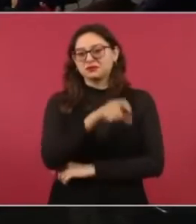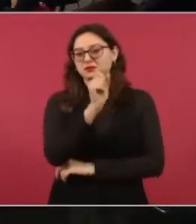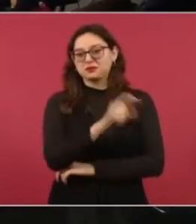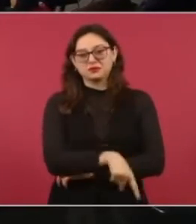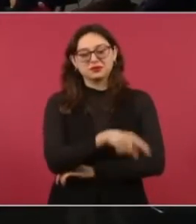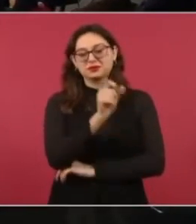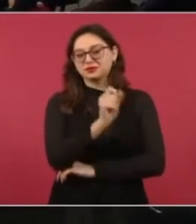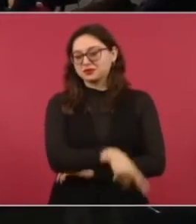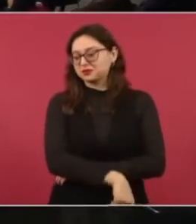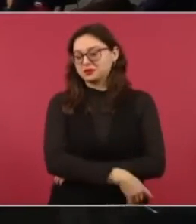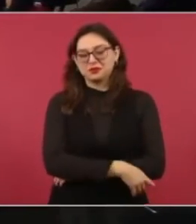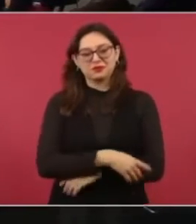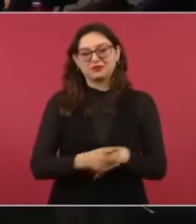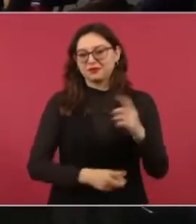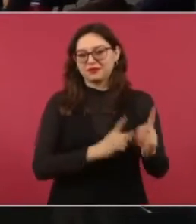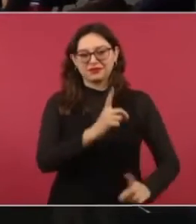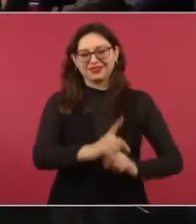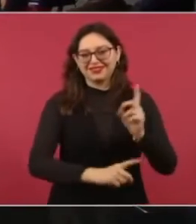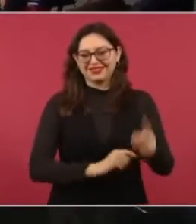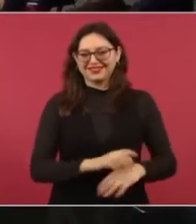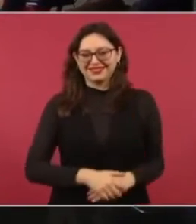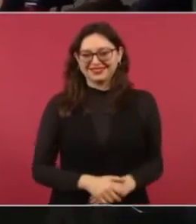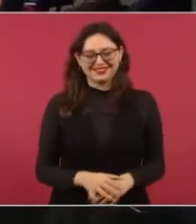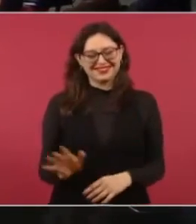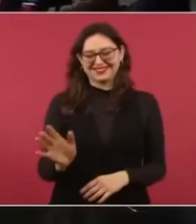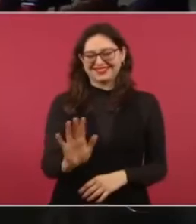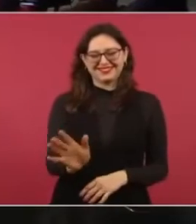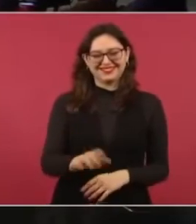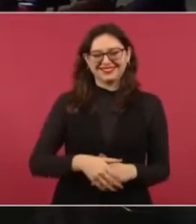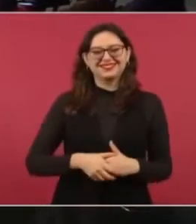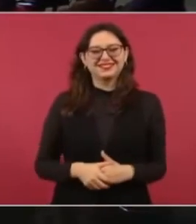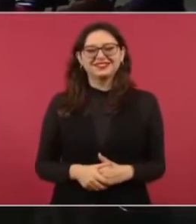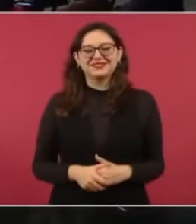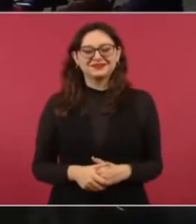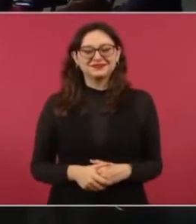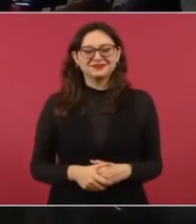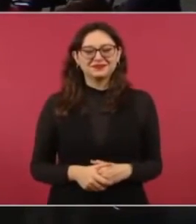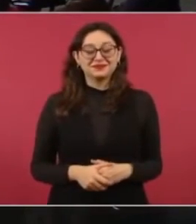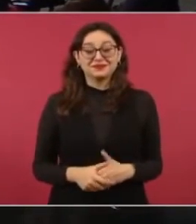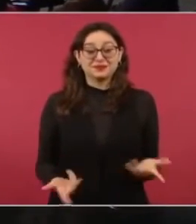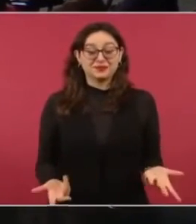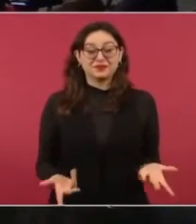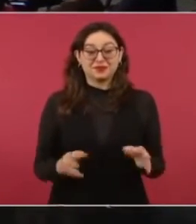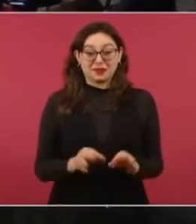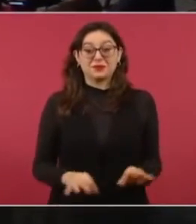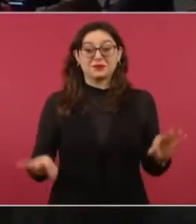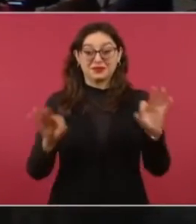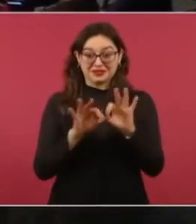La sección deportiva. No, es que están jugando